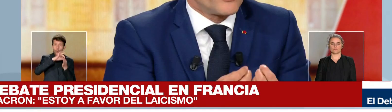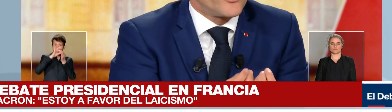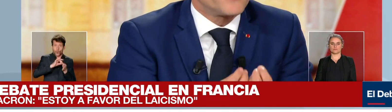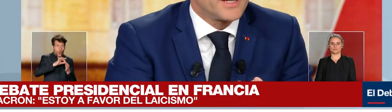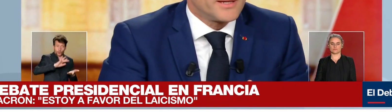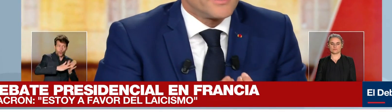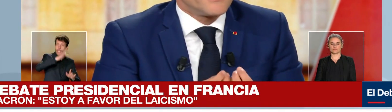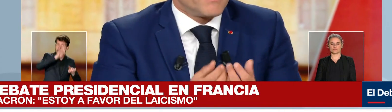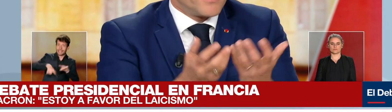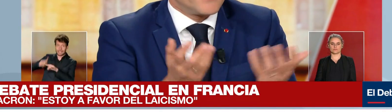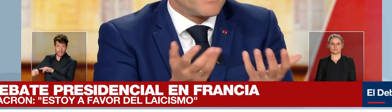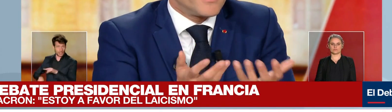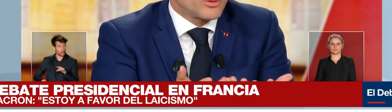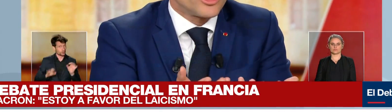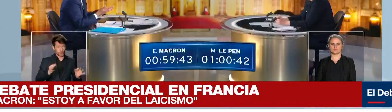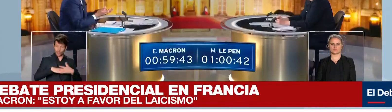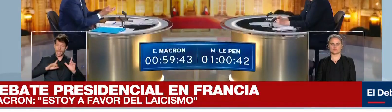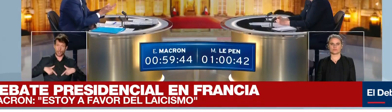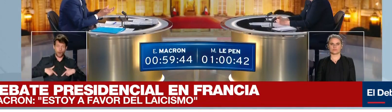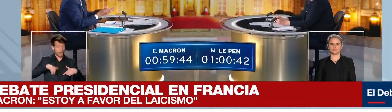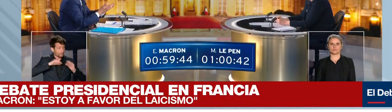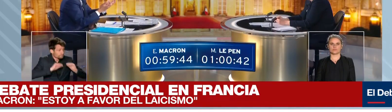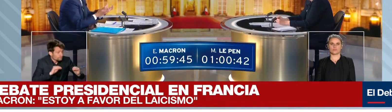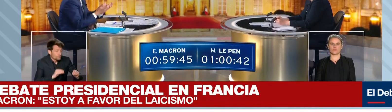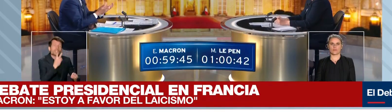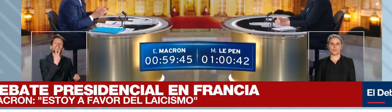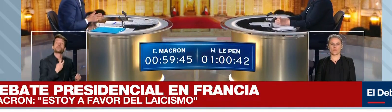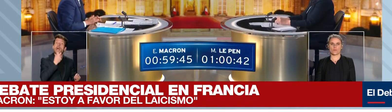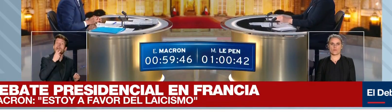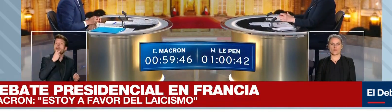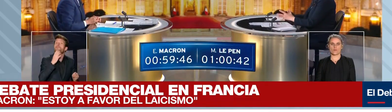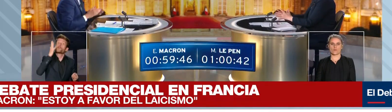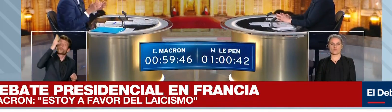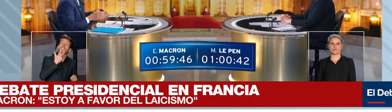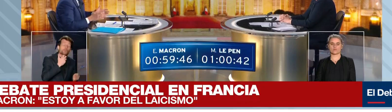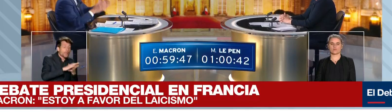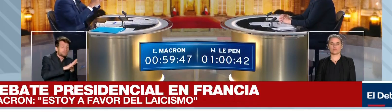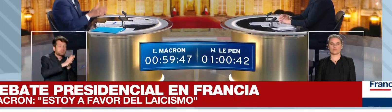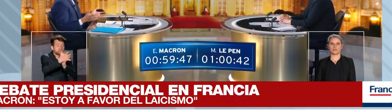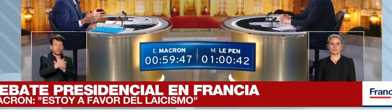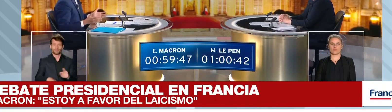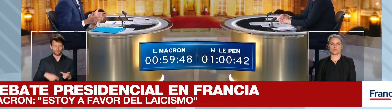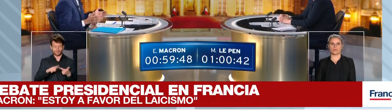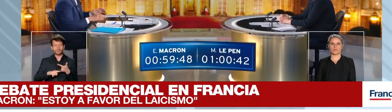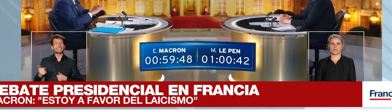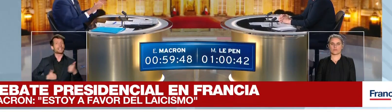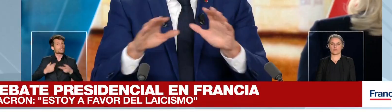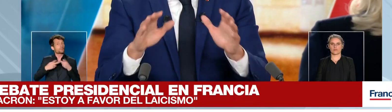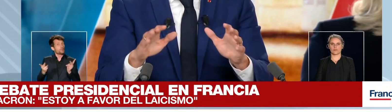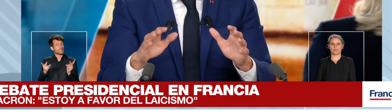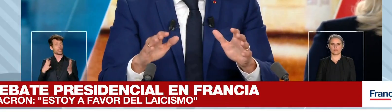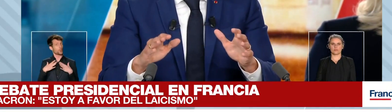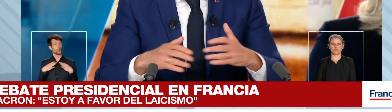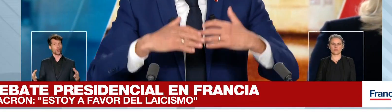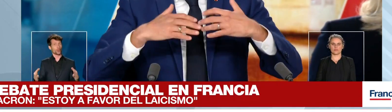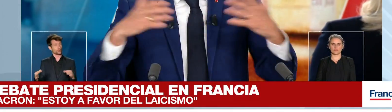Todas las formas de signos religiosos no están permitidas porque estamos formando conciencias de los futuros ciudadanos. En los servicios